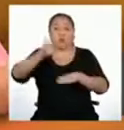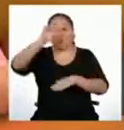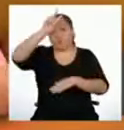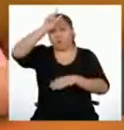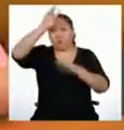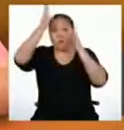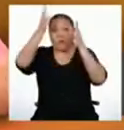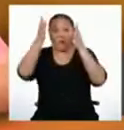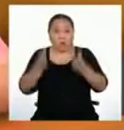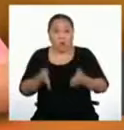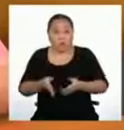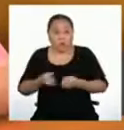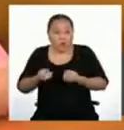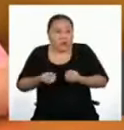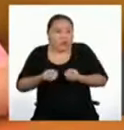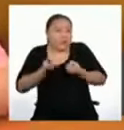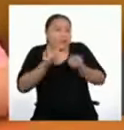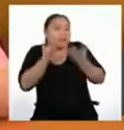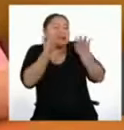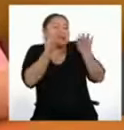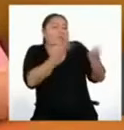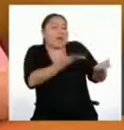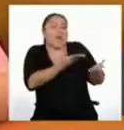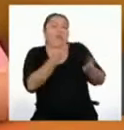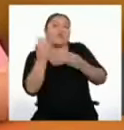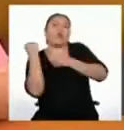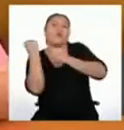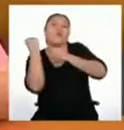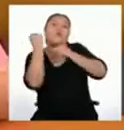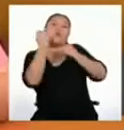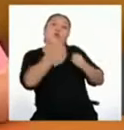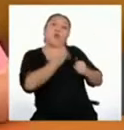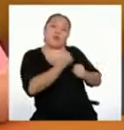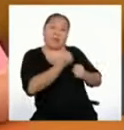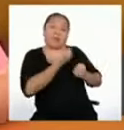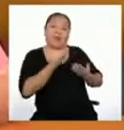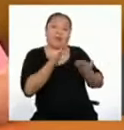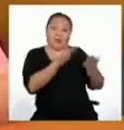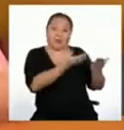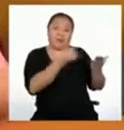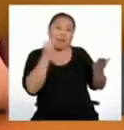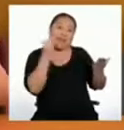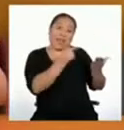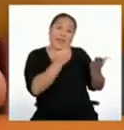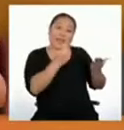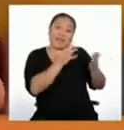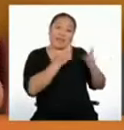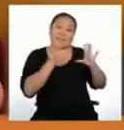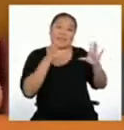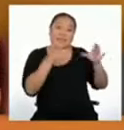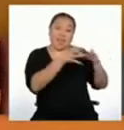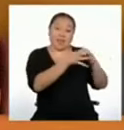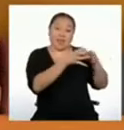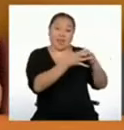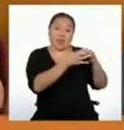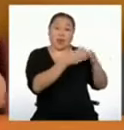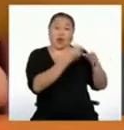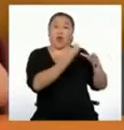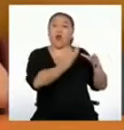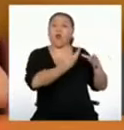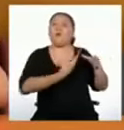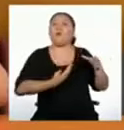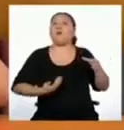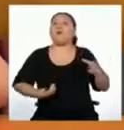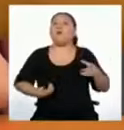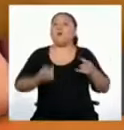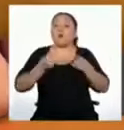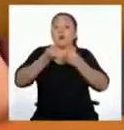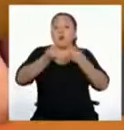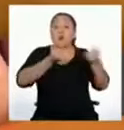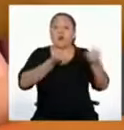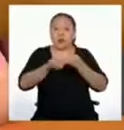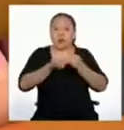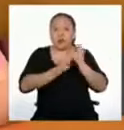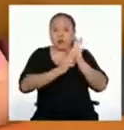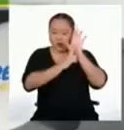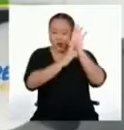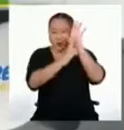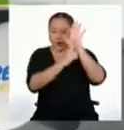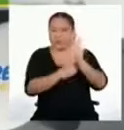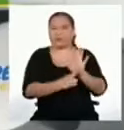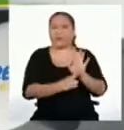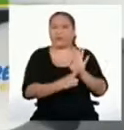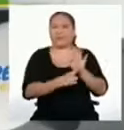les estamos delegando el poder para que, como gobierno, nos represente en los asuntos de manejo del